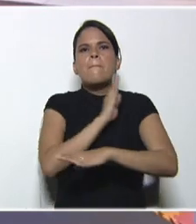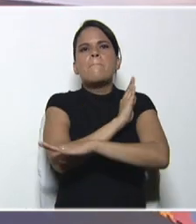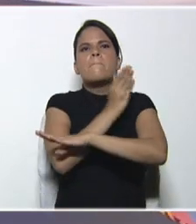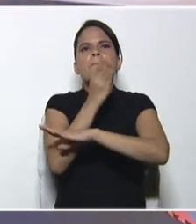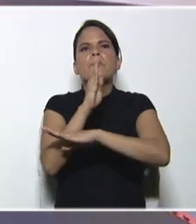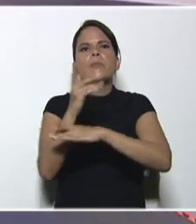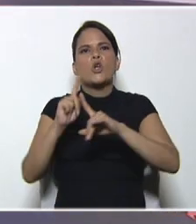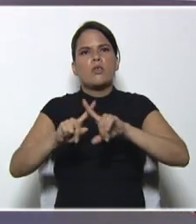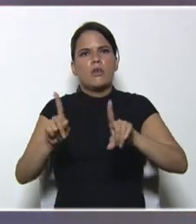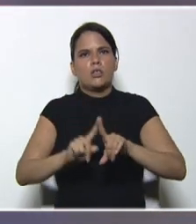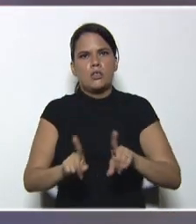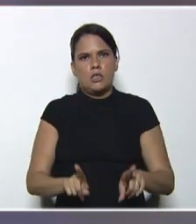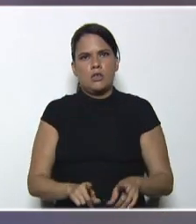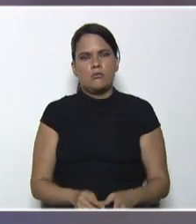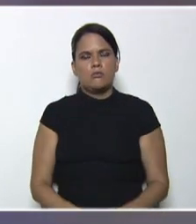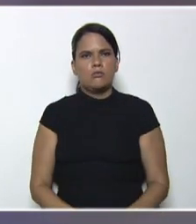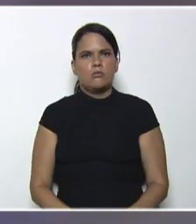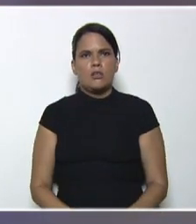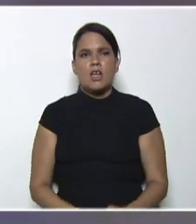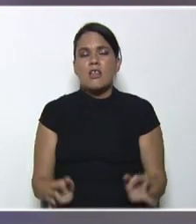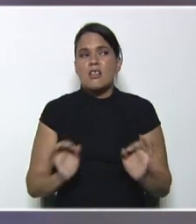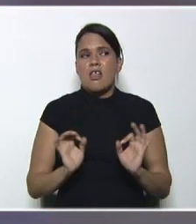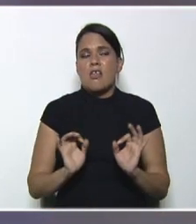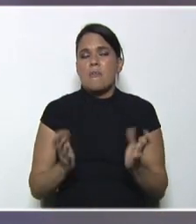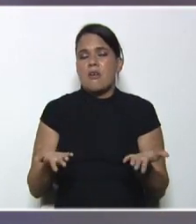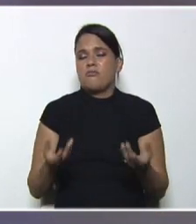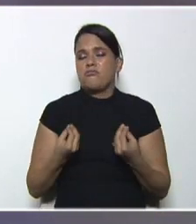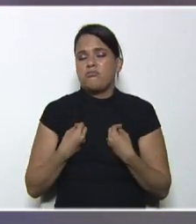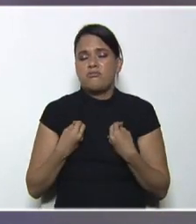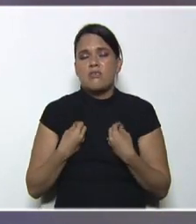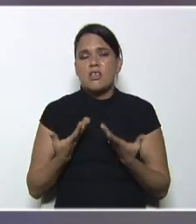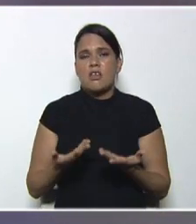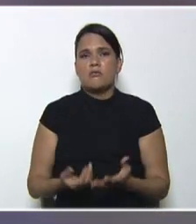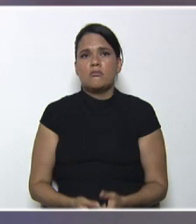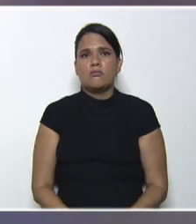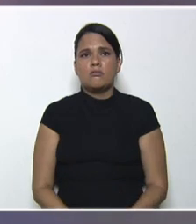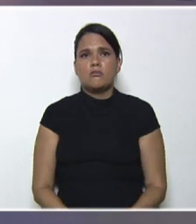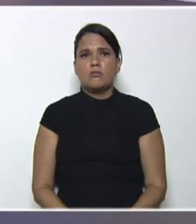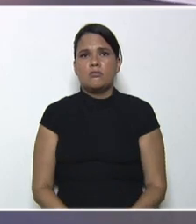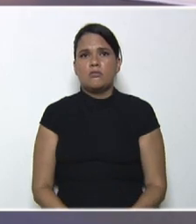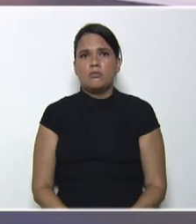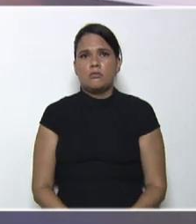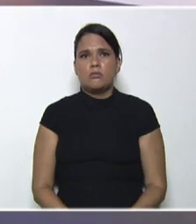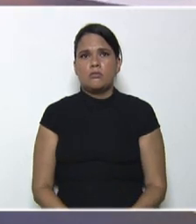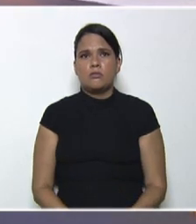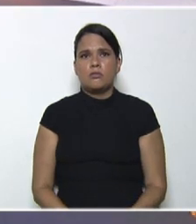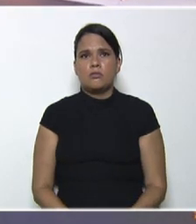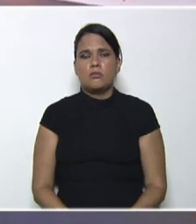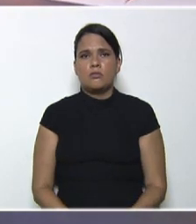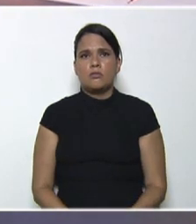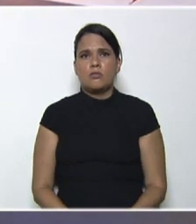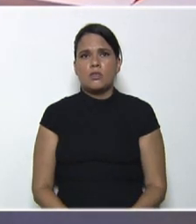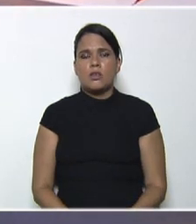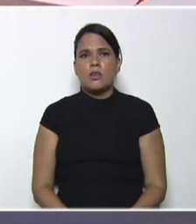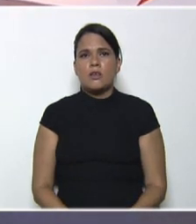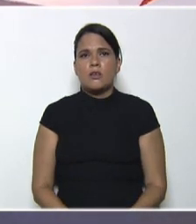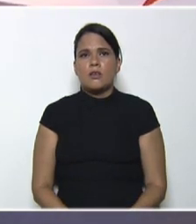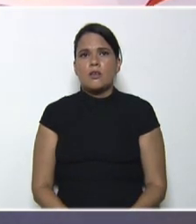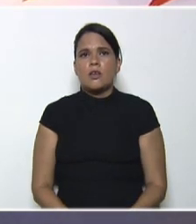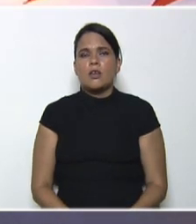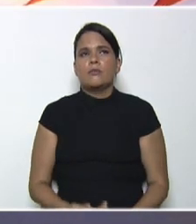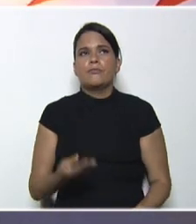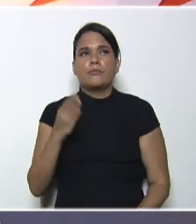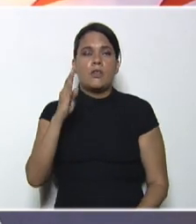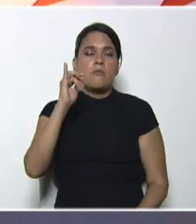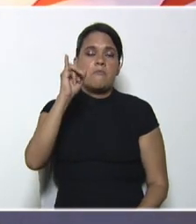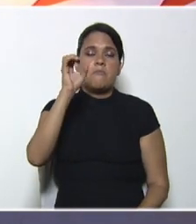La biodiversidad es simplemente vida, ¿ok? Proviene del griego